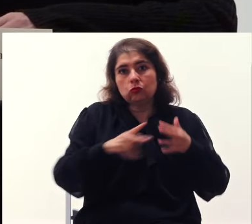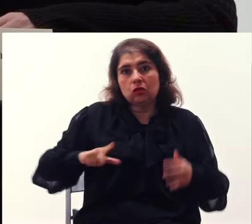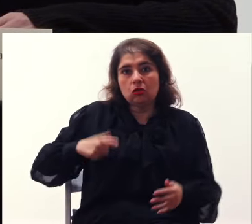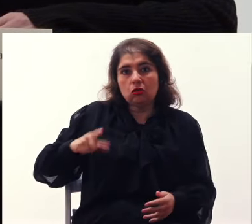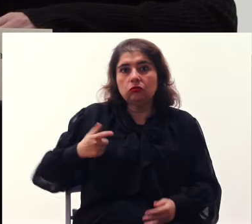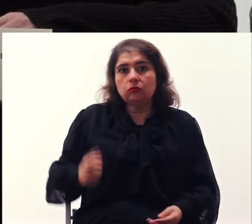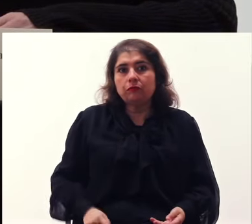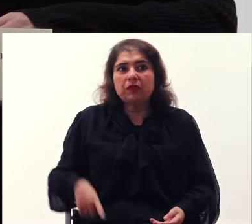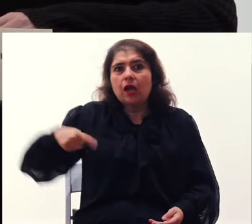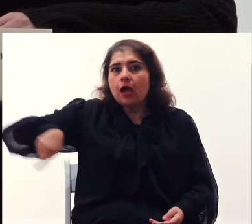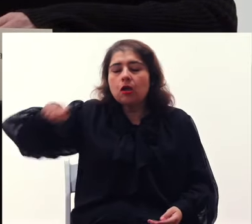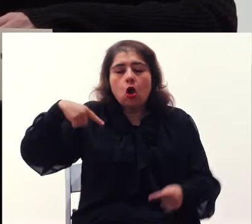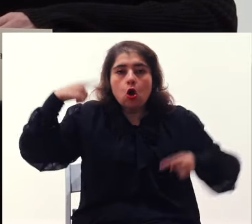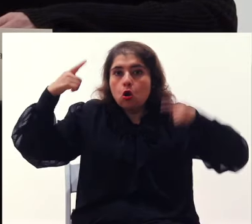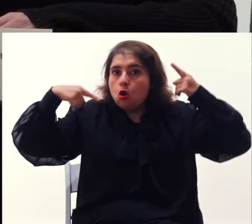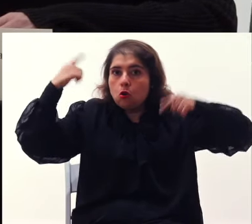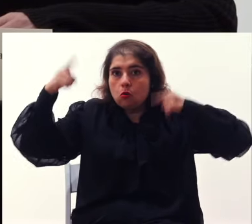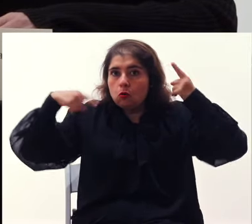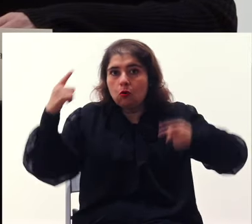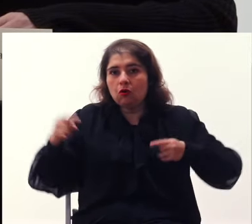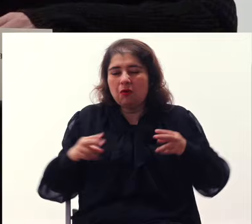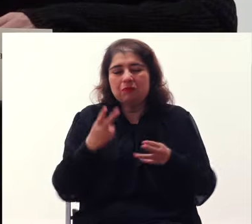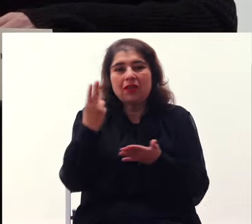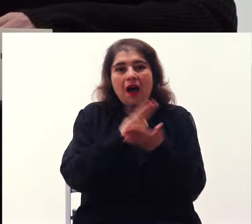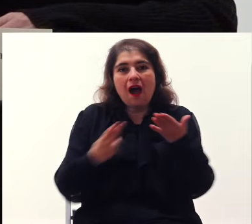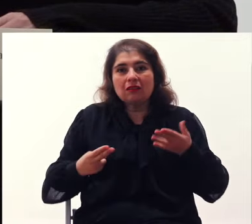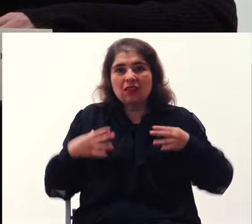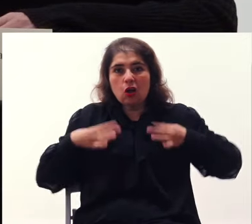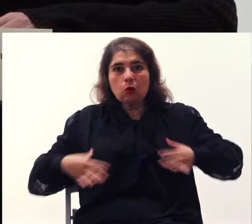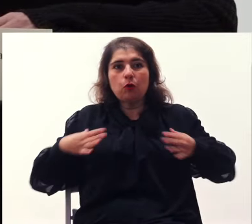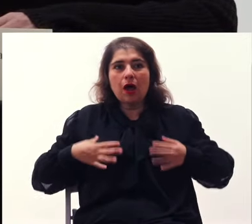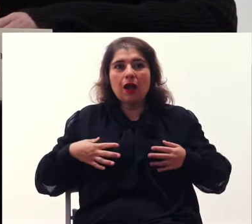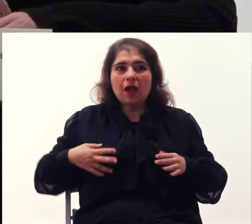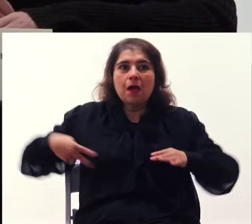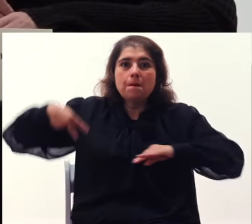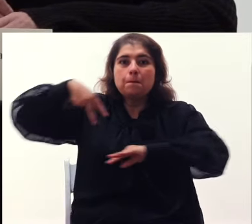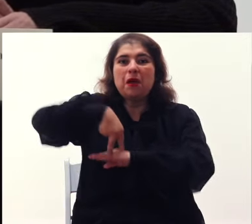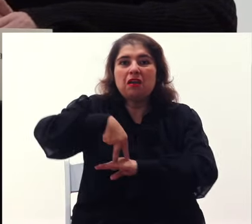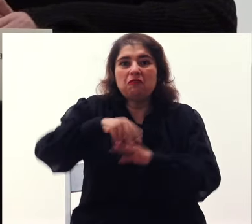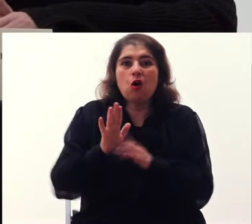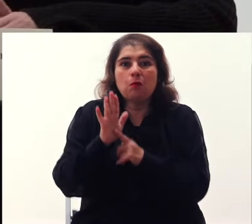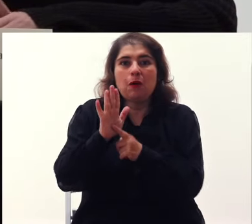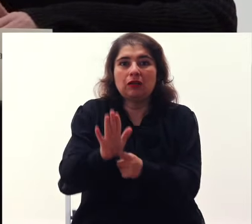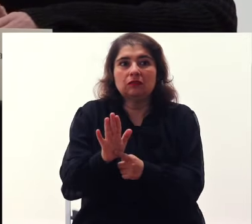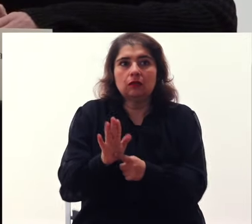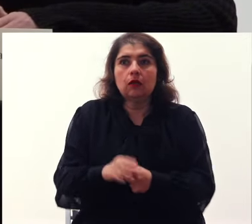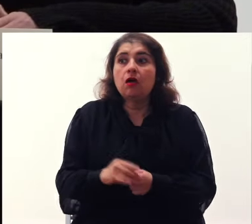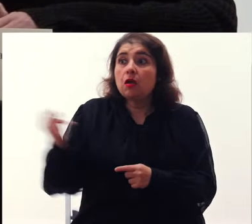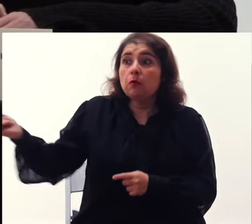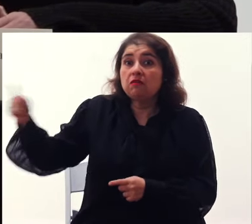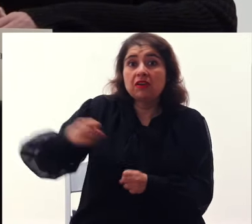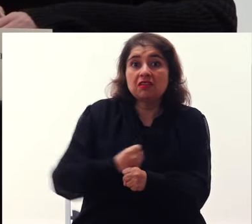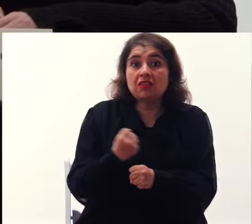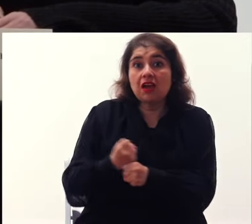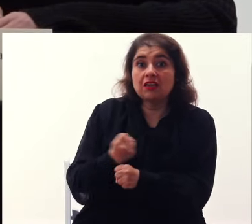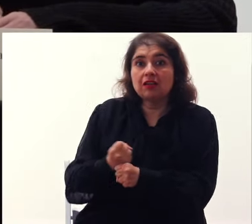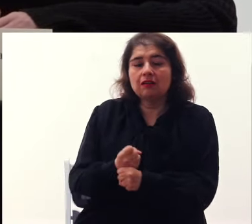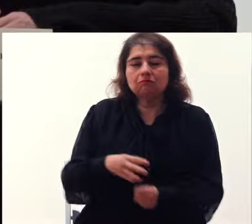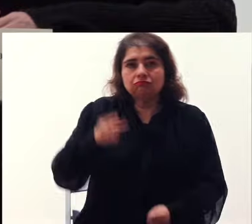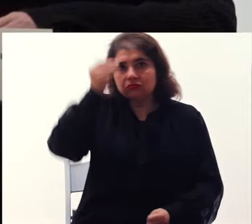y Estados Unidos. Estaban vueltos locos con el arte corporal y la performance, sabían un montón y llegaban al taller con